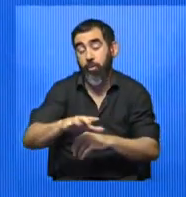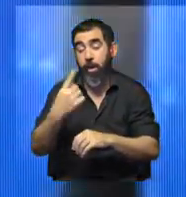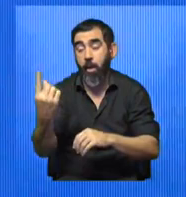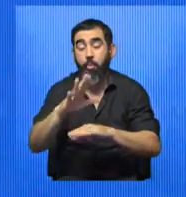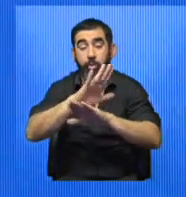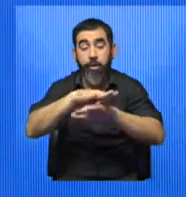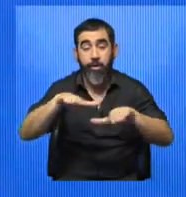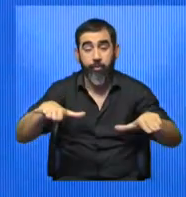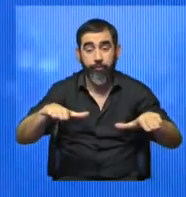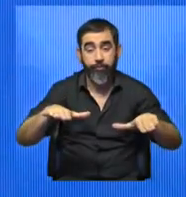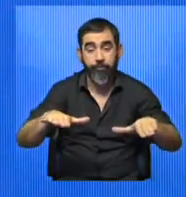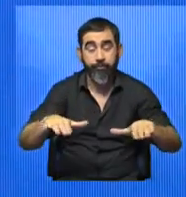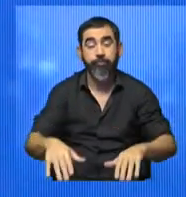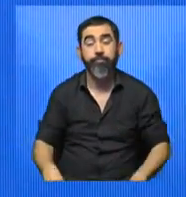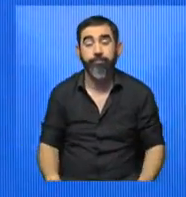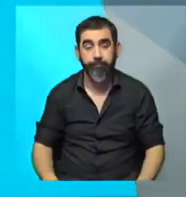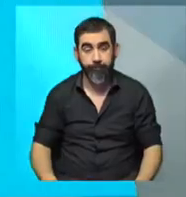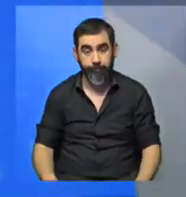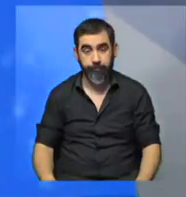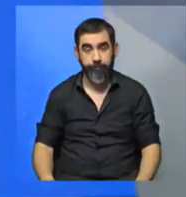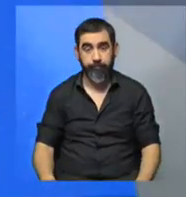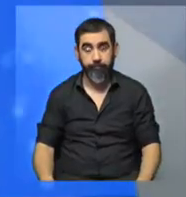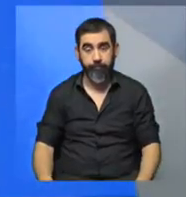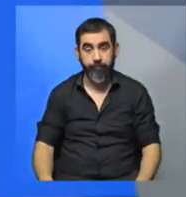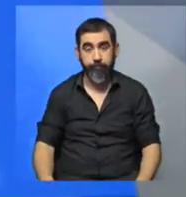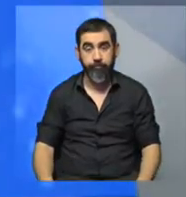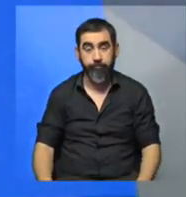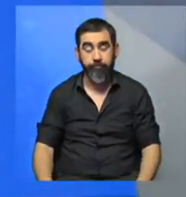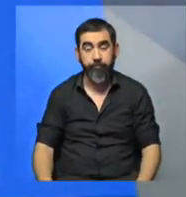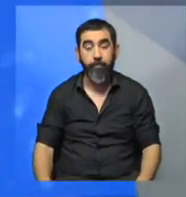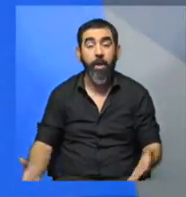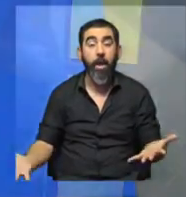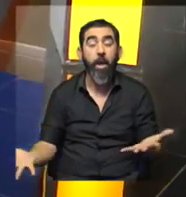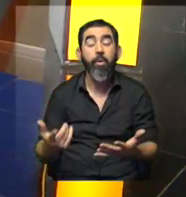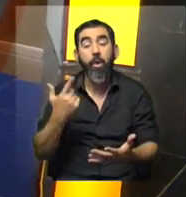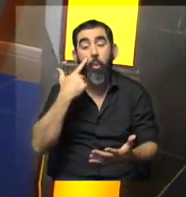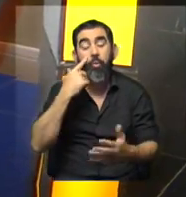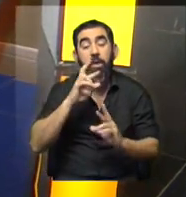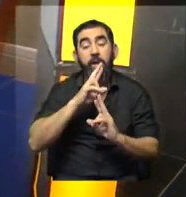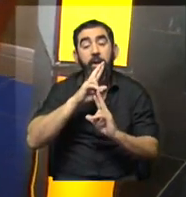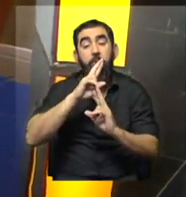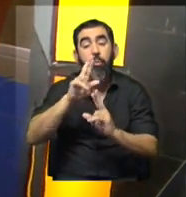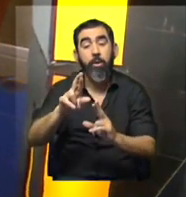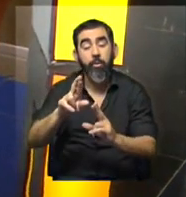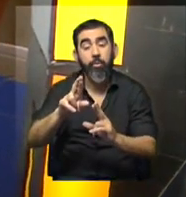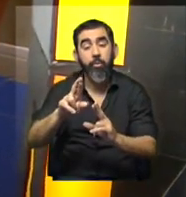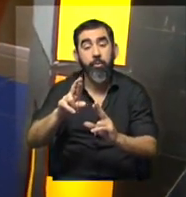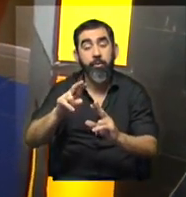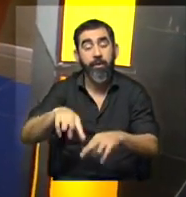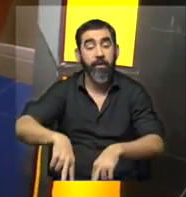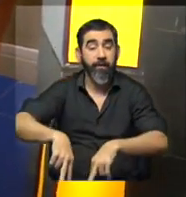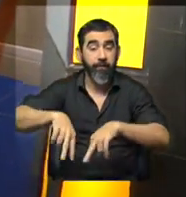o niña que llega a la adolescencia? Y ahora estamos empezando a conocer los resultados del estudio que se hace,